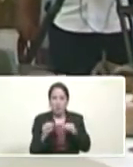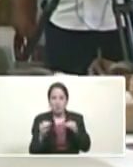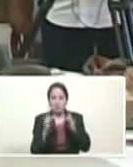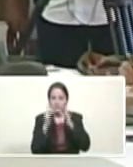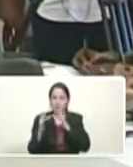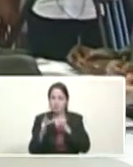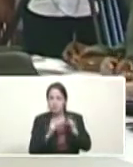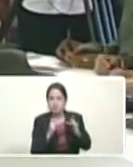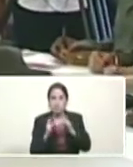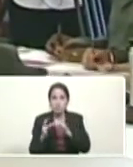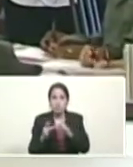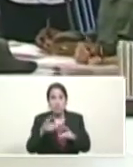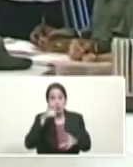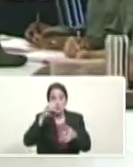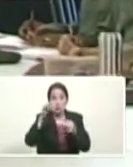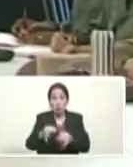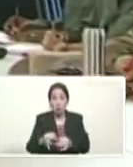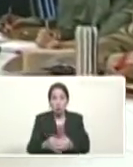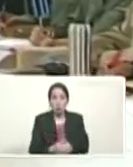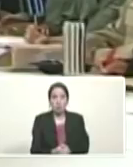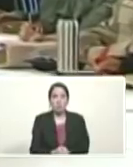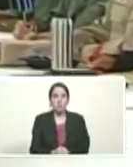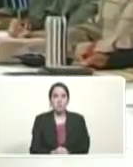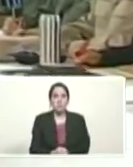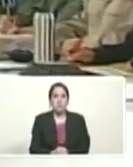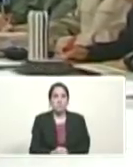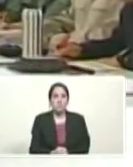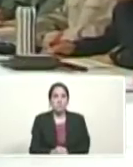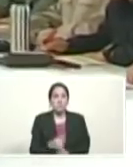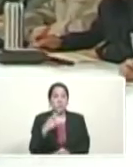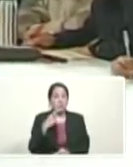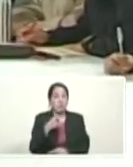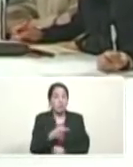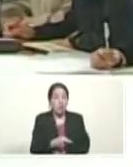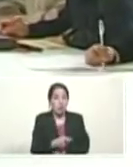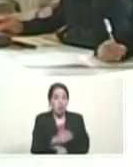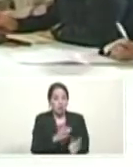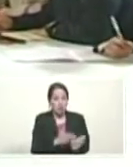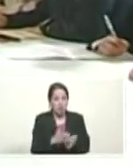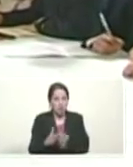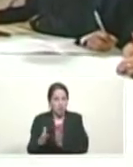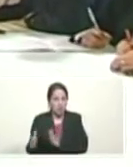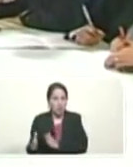un aseguramiento para esta coyuntura que debe convertirse en estructural